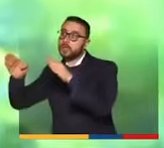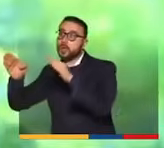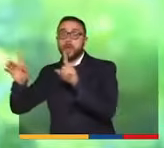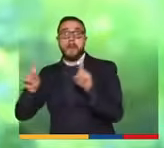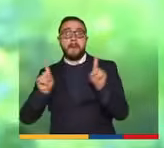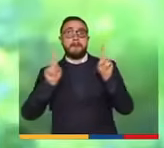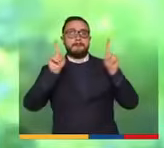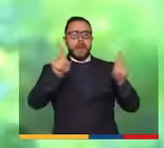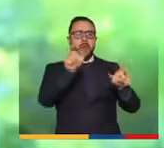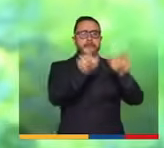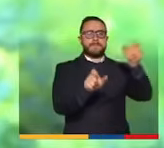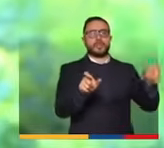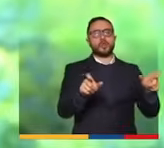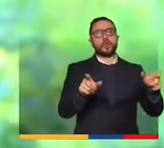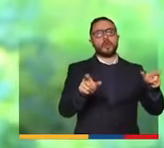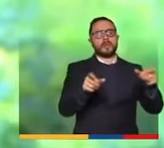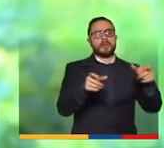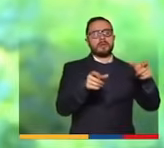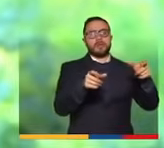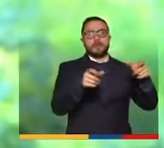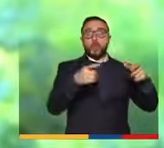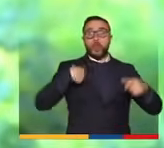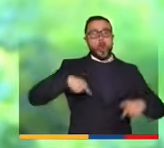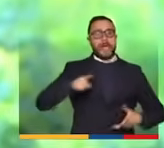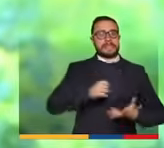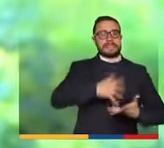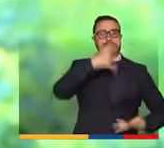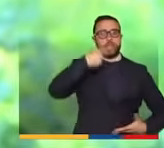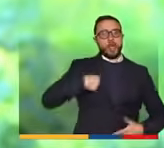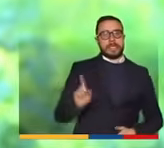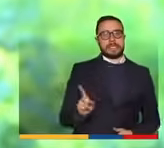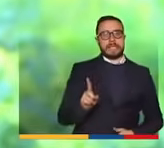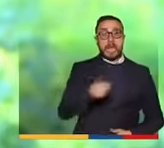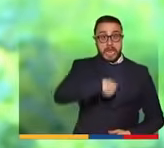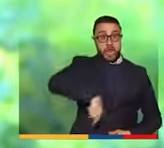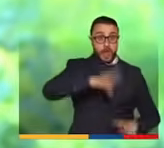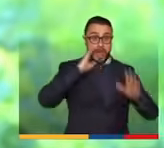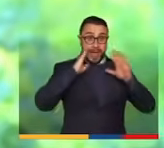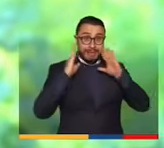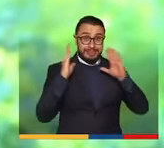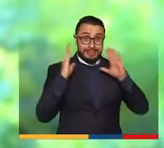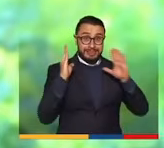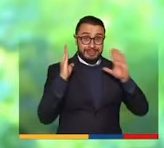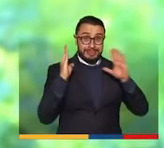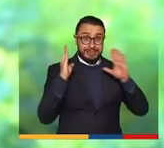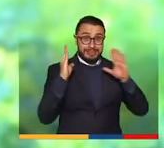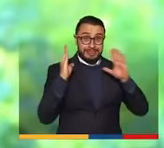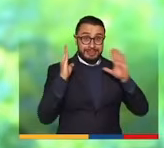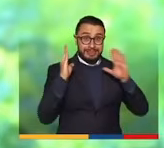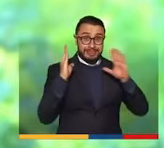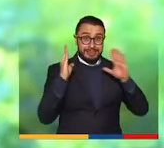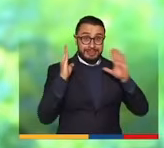donde vive la gente que no es pudiente. Eso es todo. Así que